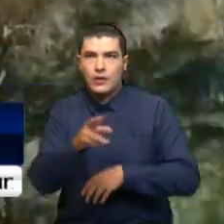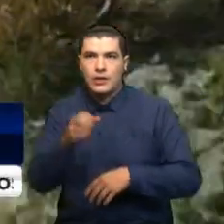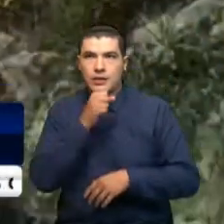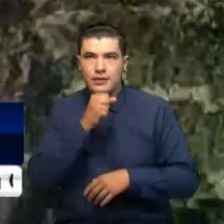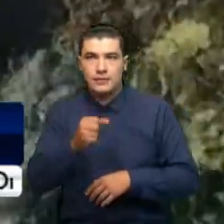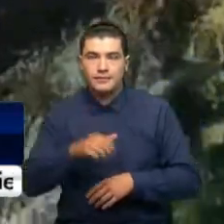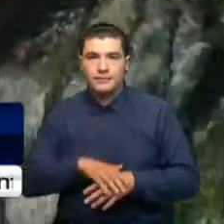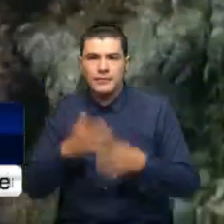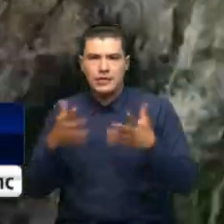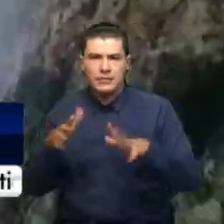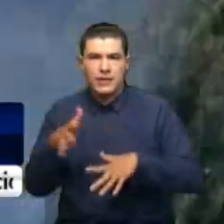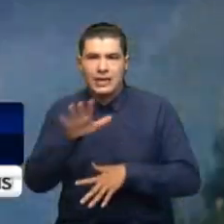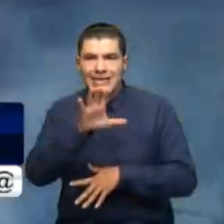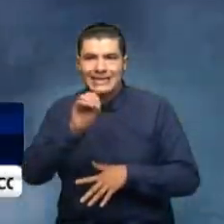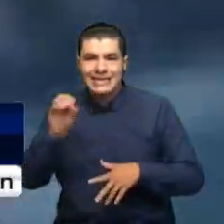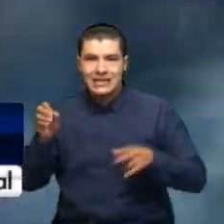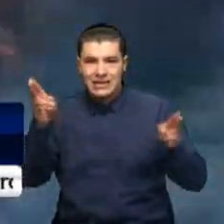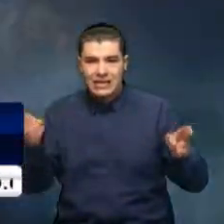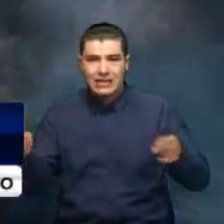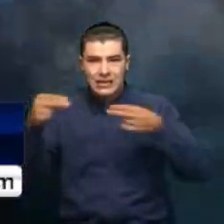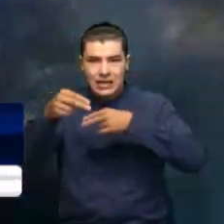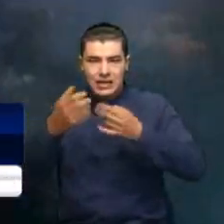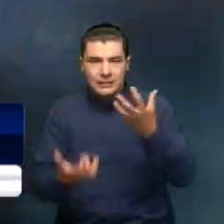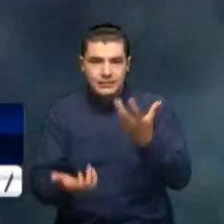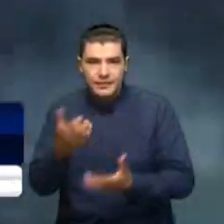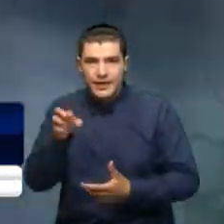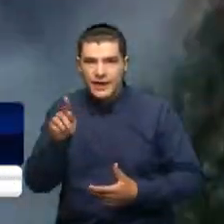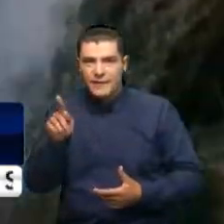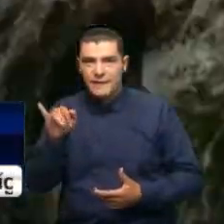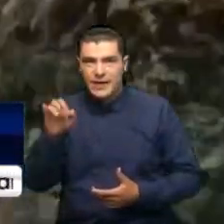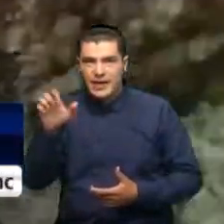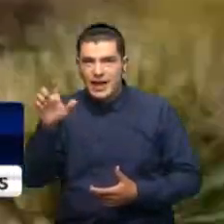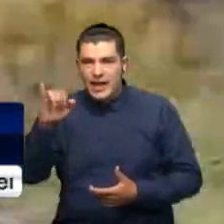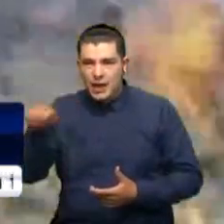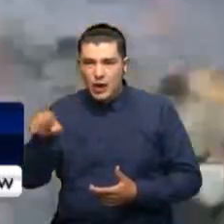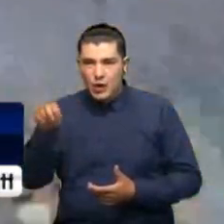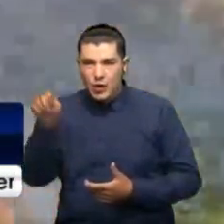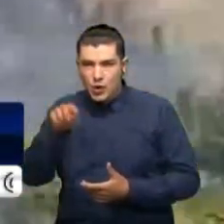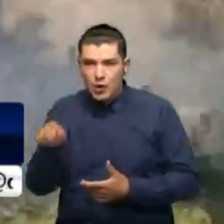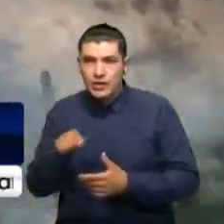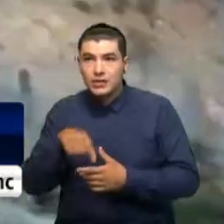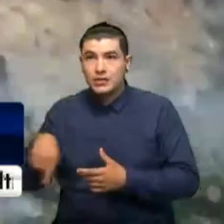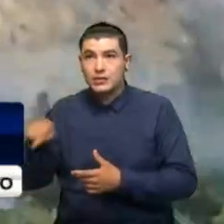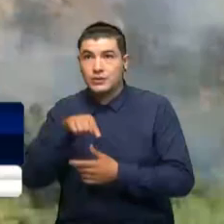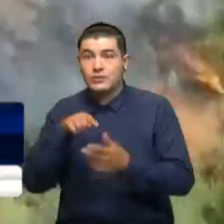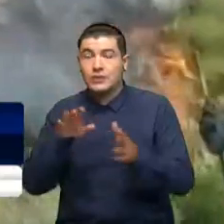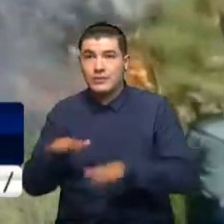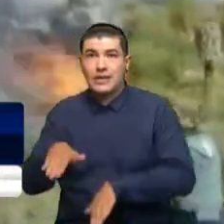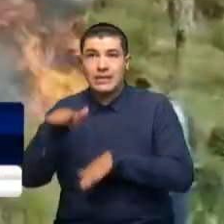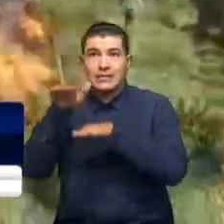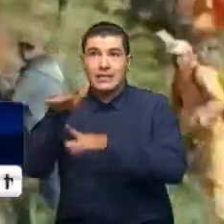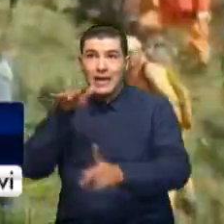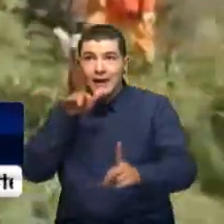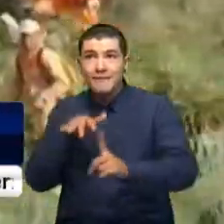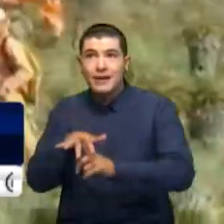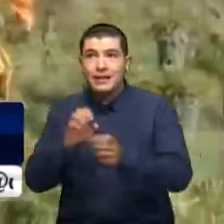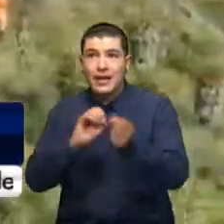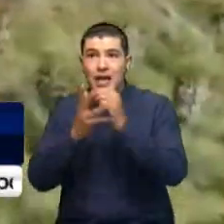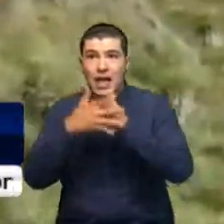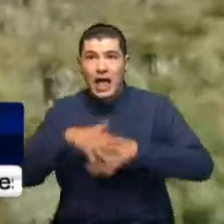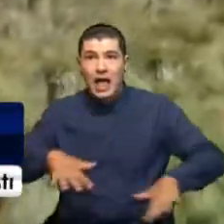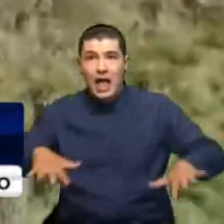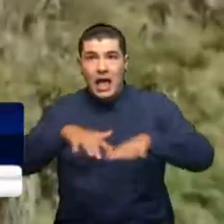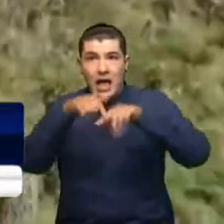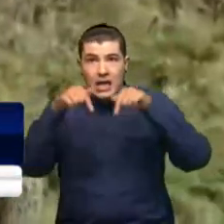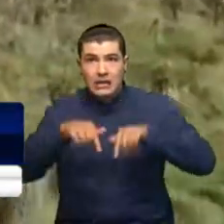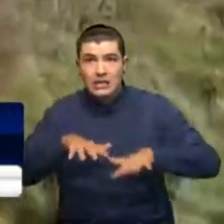cerca de 500 hectáreas de vegetación de páramo como fraile jóvenes y otras más representan un incalculable impacto al medio ambiente en la